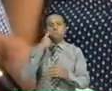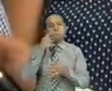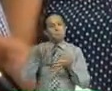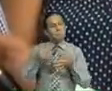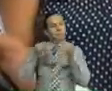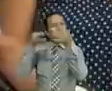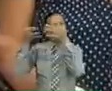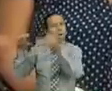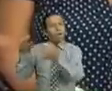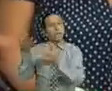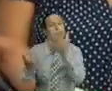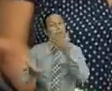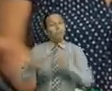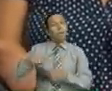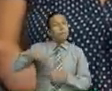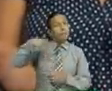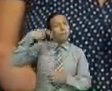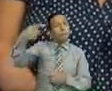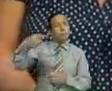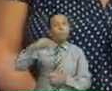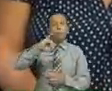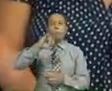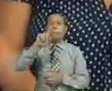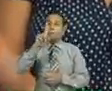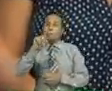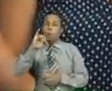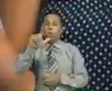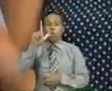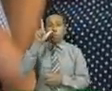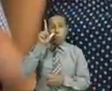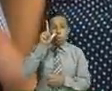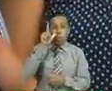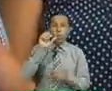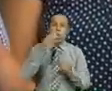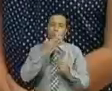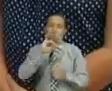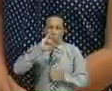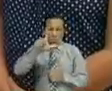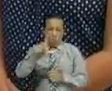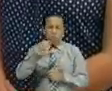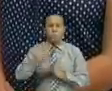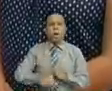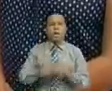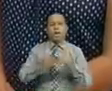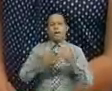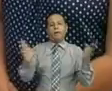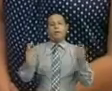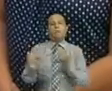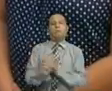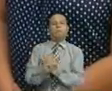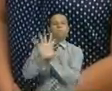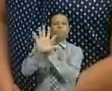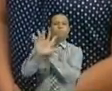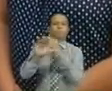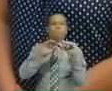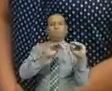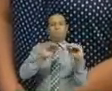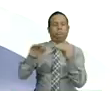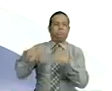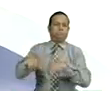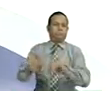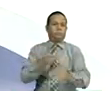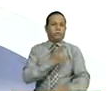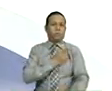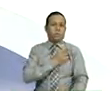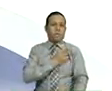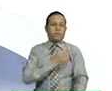el 1 de julio o el primer día hábil de julio que se inicien las clases en línea. Informó José Morales.